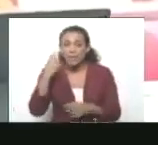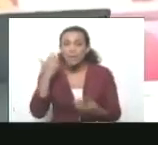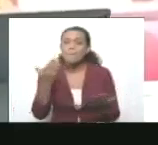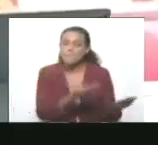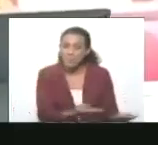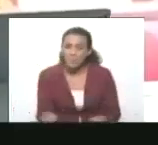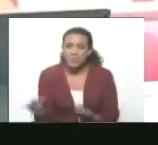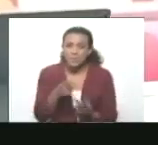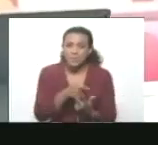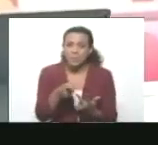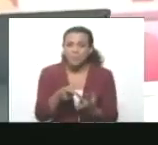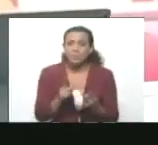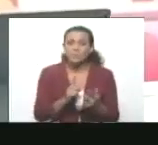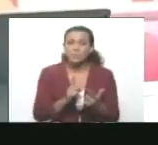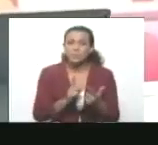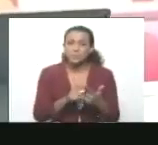bienvenido,